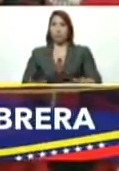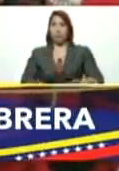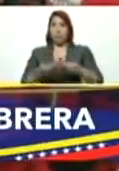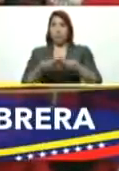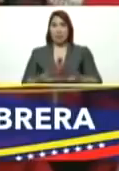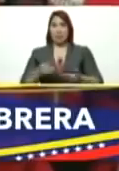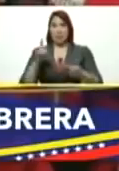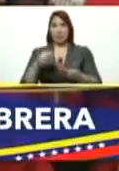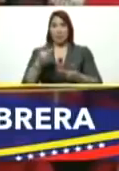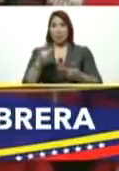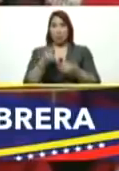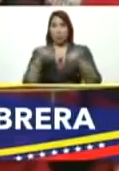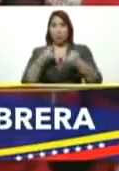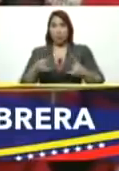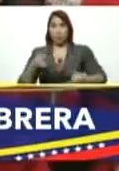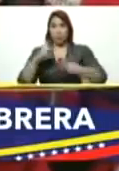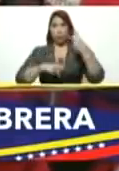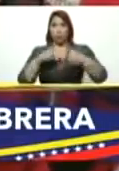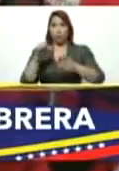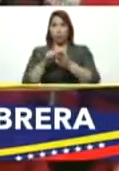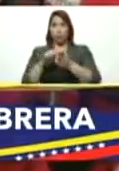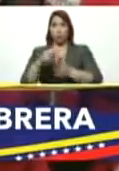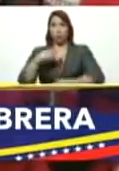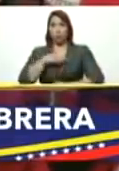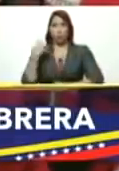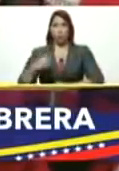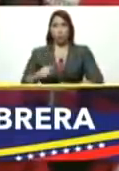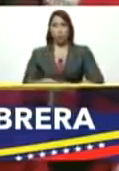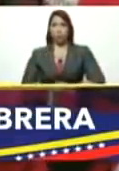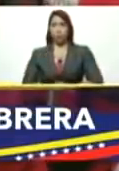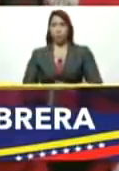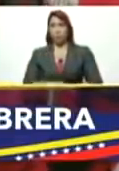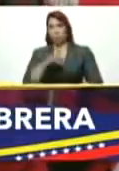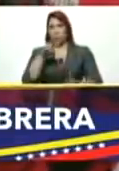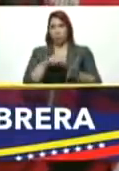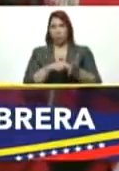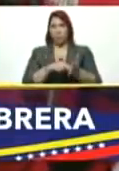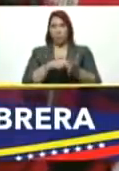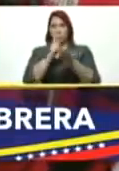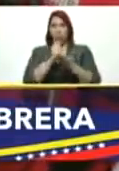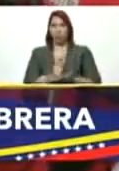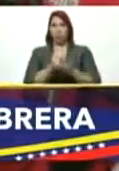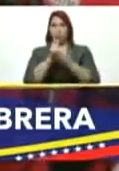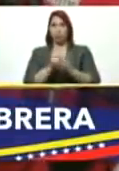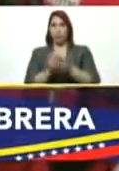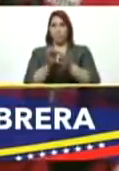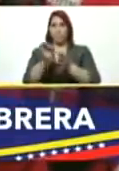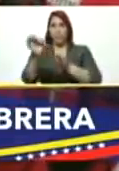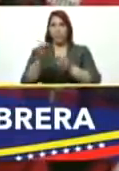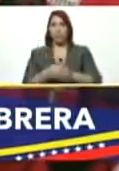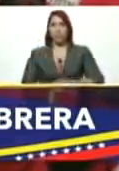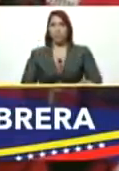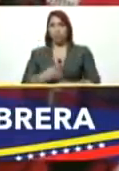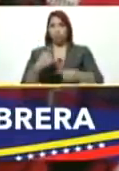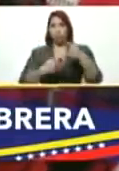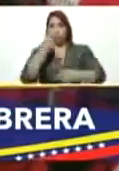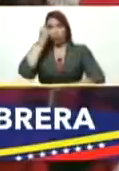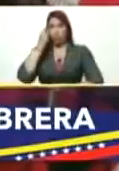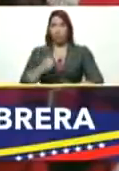segunda línea de producción donde hemos tenido 2.000 toneladas métricas diarias